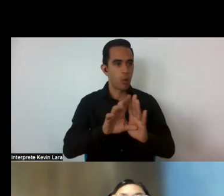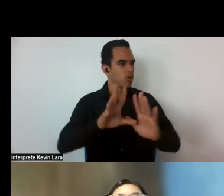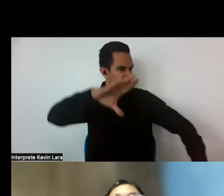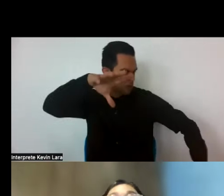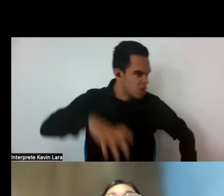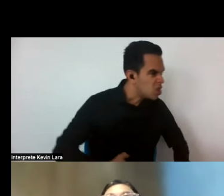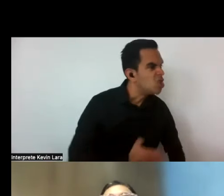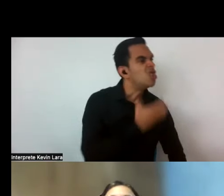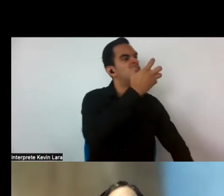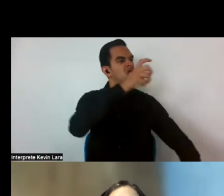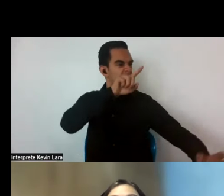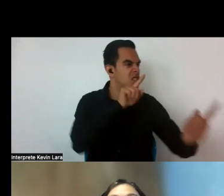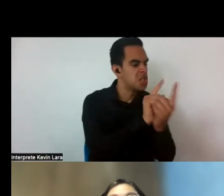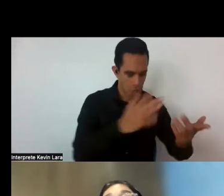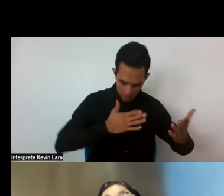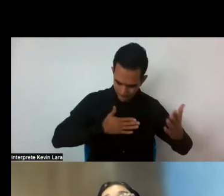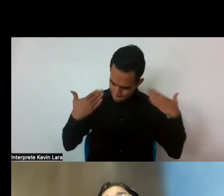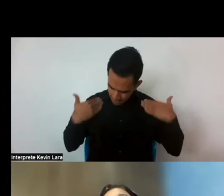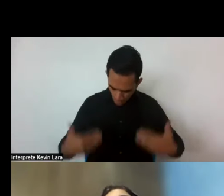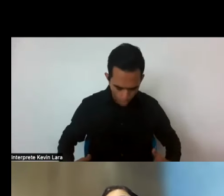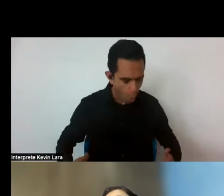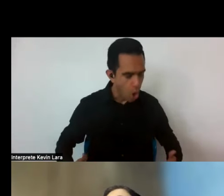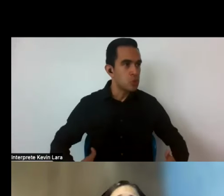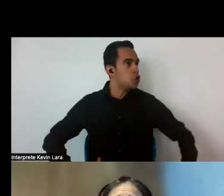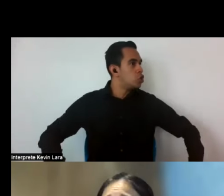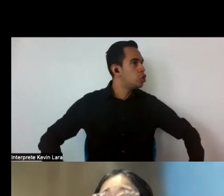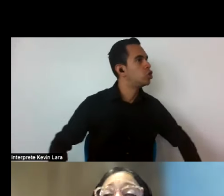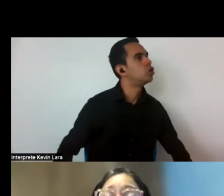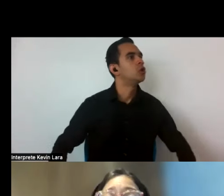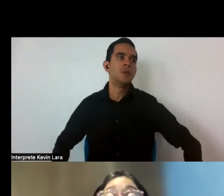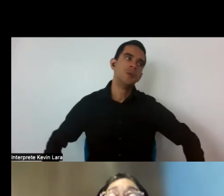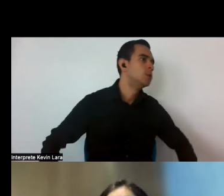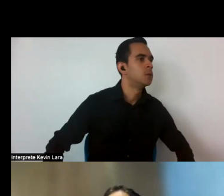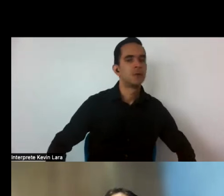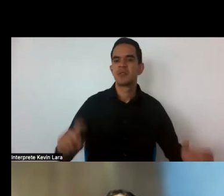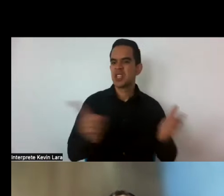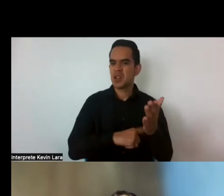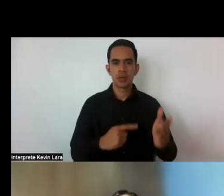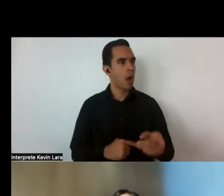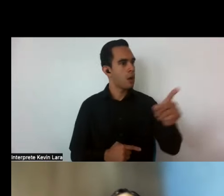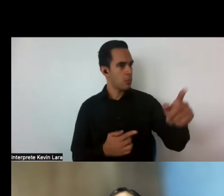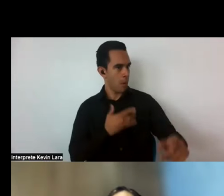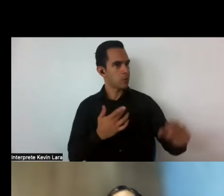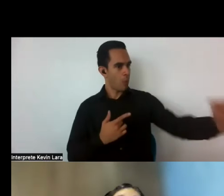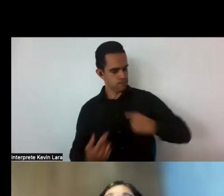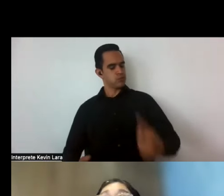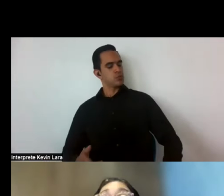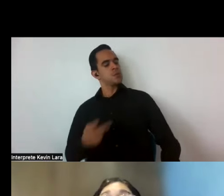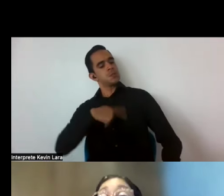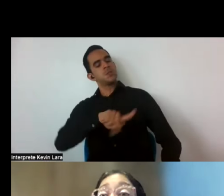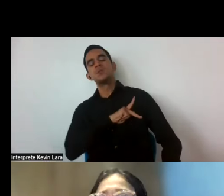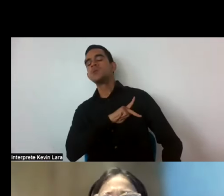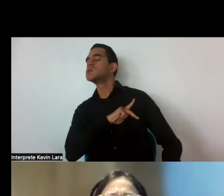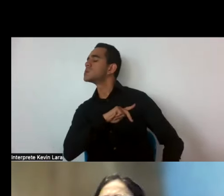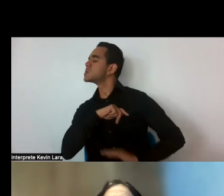cual, Claudia. Cindy nos comparte que nos tomamos todo personal, tal cual. Inclusive con este ejemplo que les estoy dando, cuando estoy